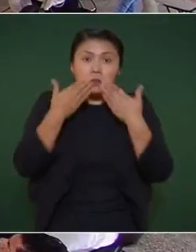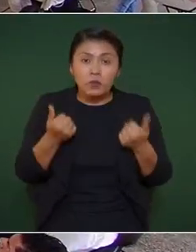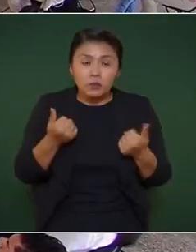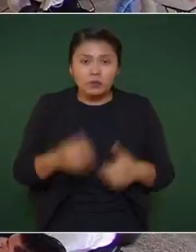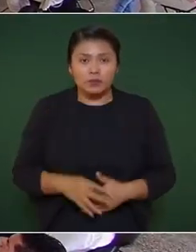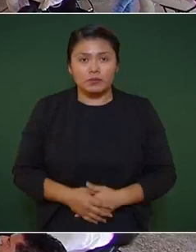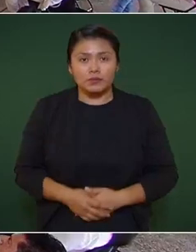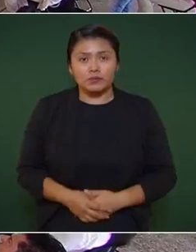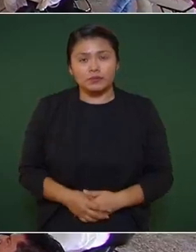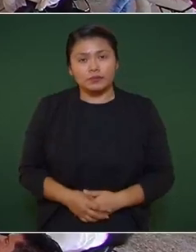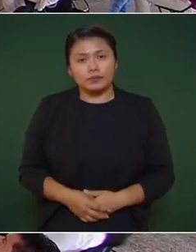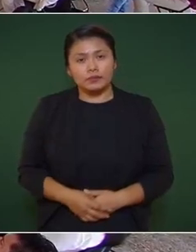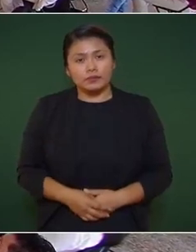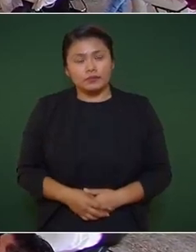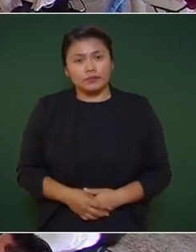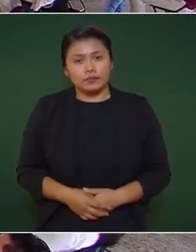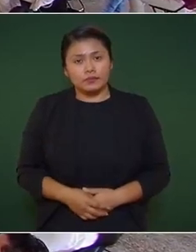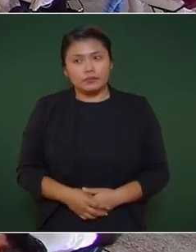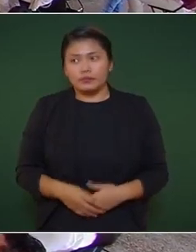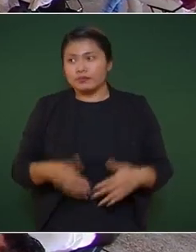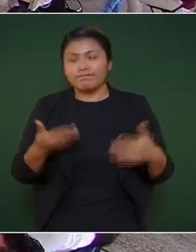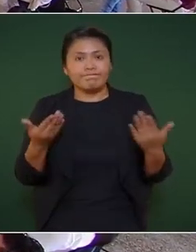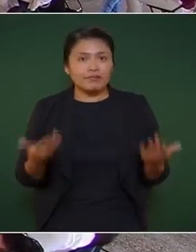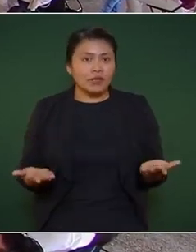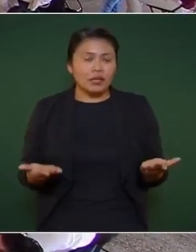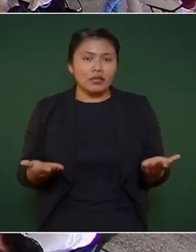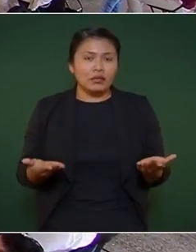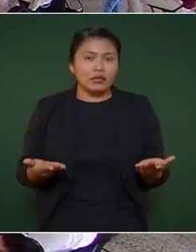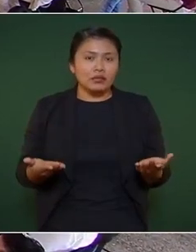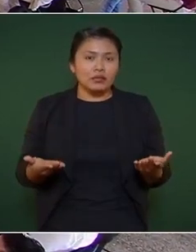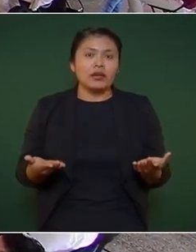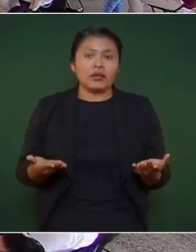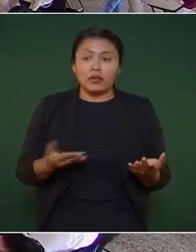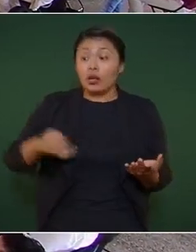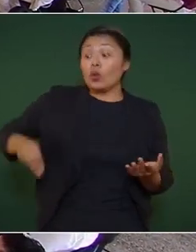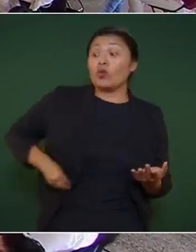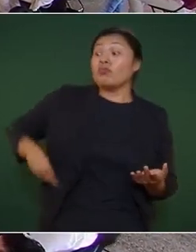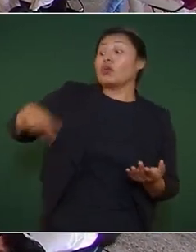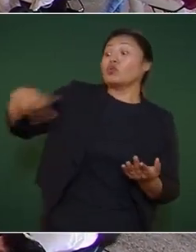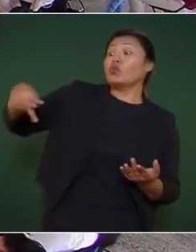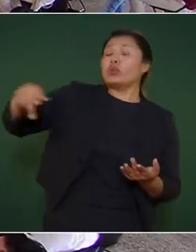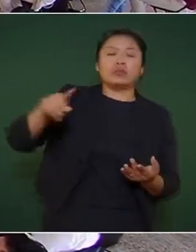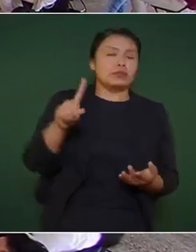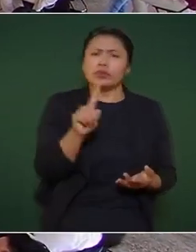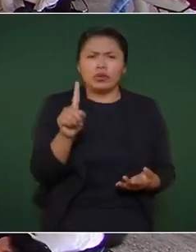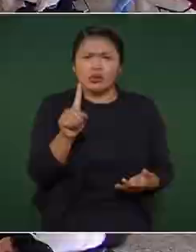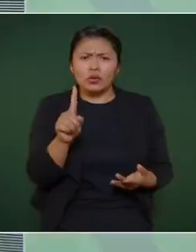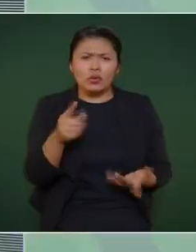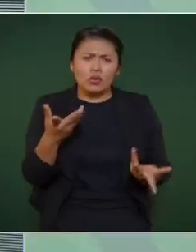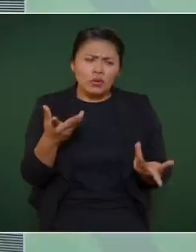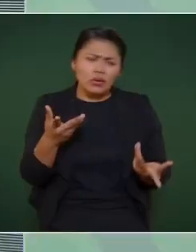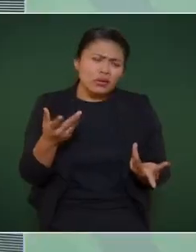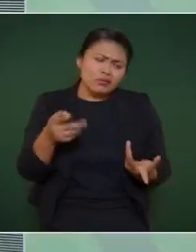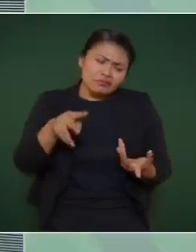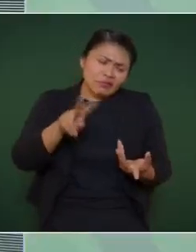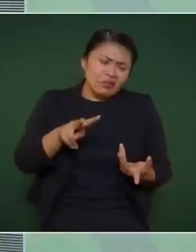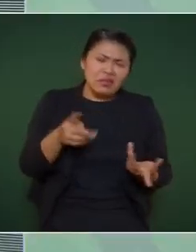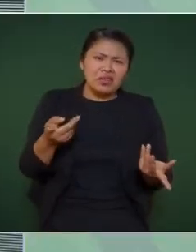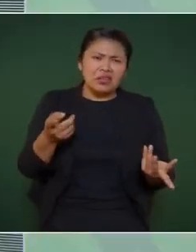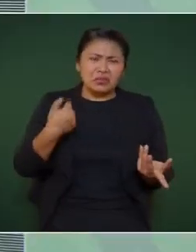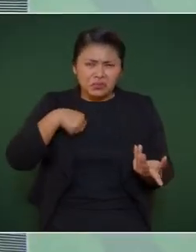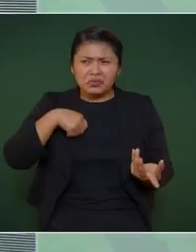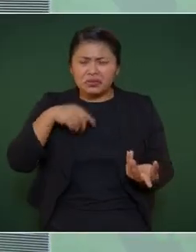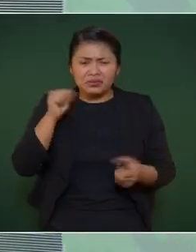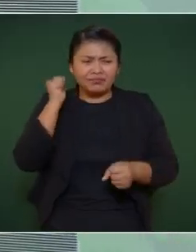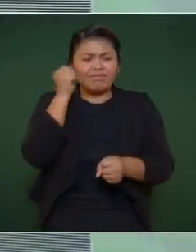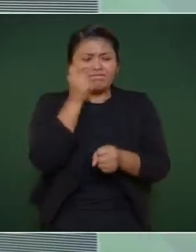No es querer echarle la culpa a otros, pero uno de los daños mayores